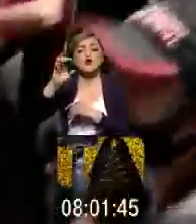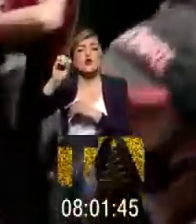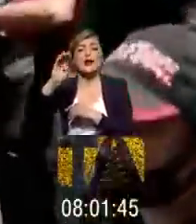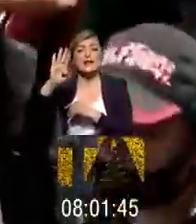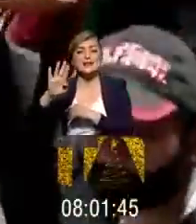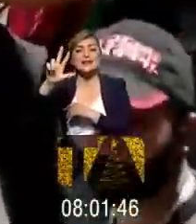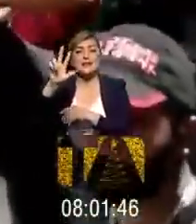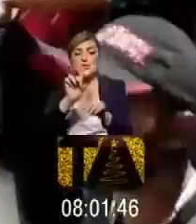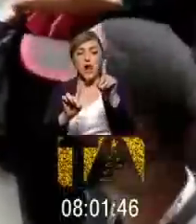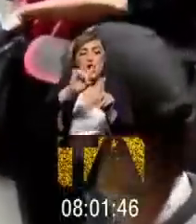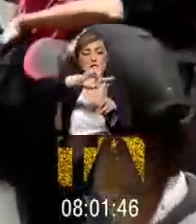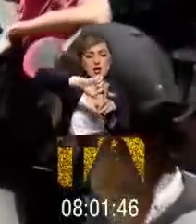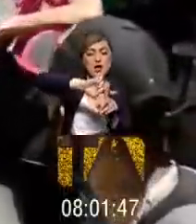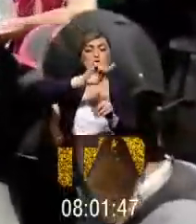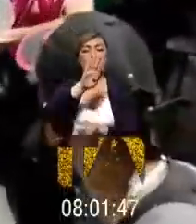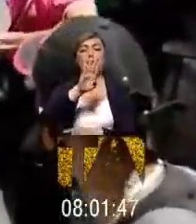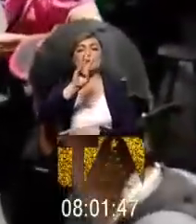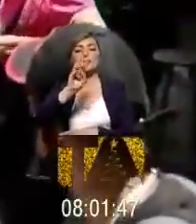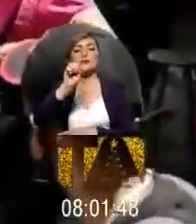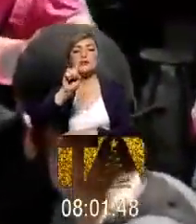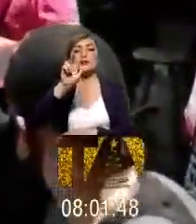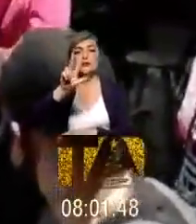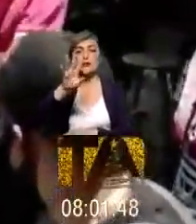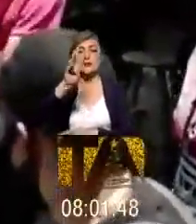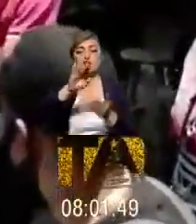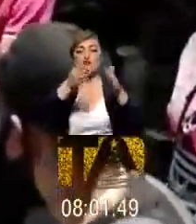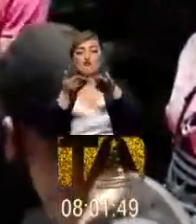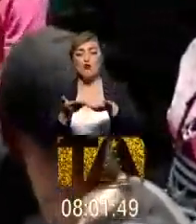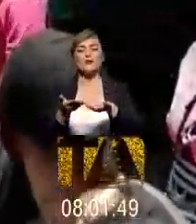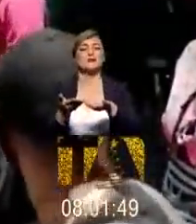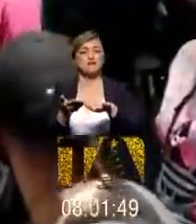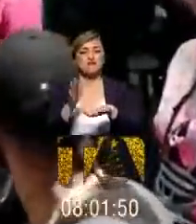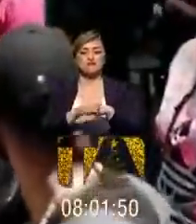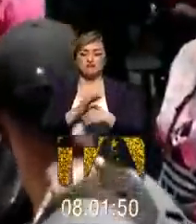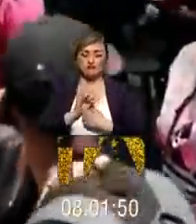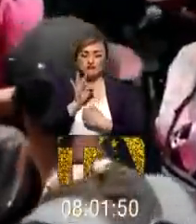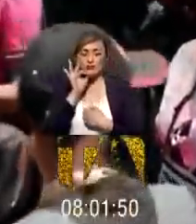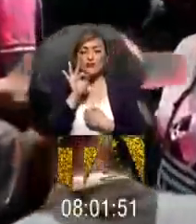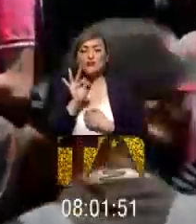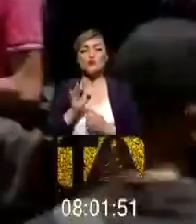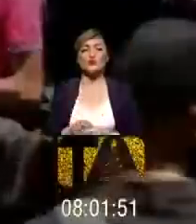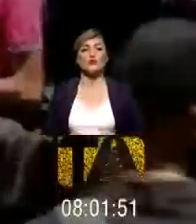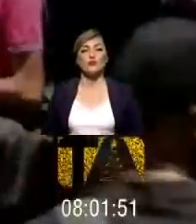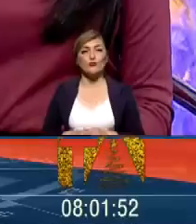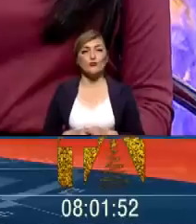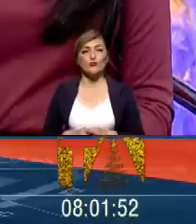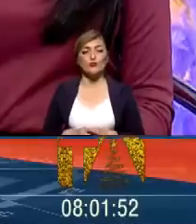1.388.043 diagnósticos positivos y 46.136 muertes asociadas a la COVID-19.